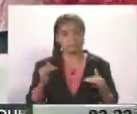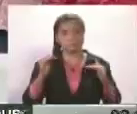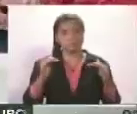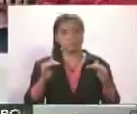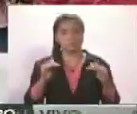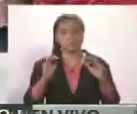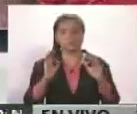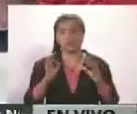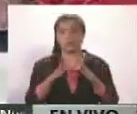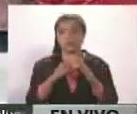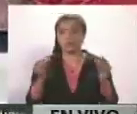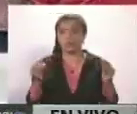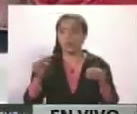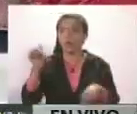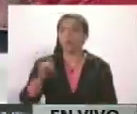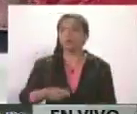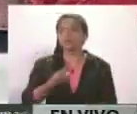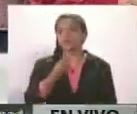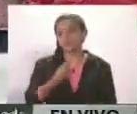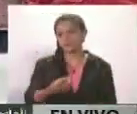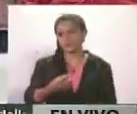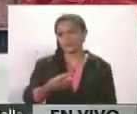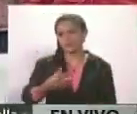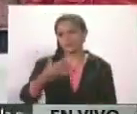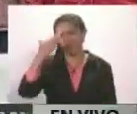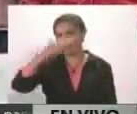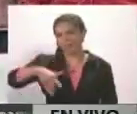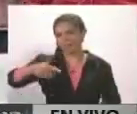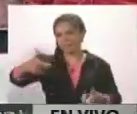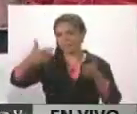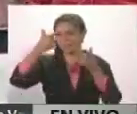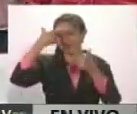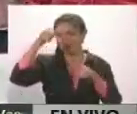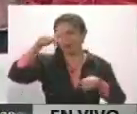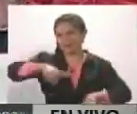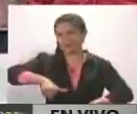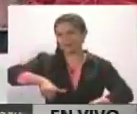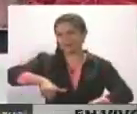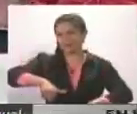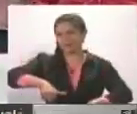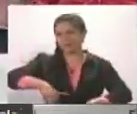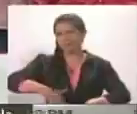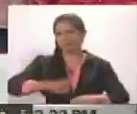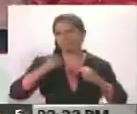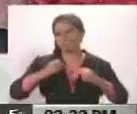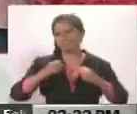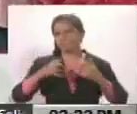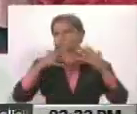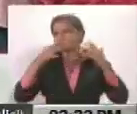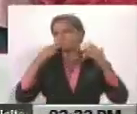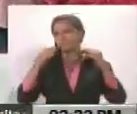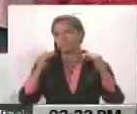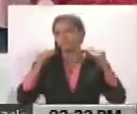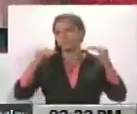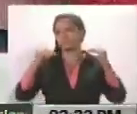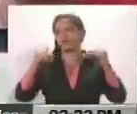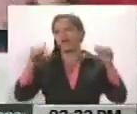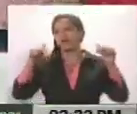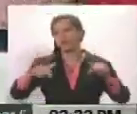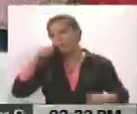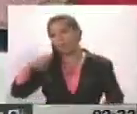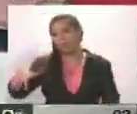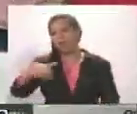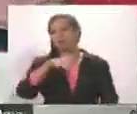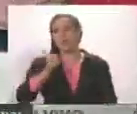grandes ligas. Hoy te decimos, comandante Hugo Chávez, estamos en las grandes ligas y tu pueblo está a la altura del juego